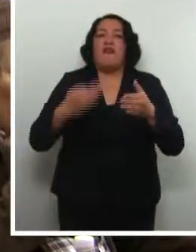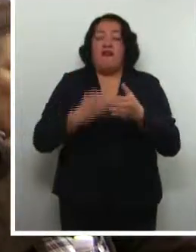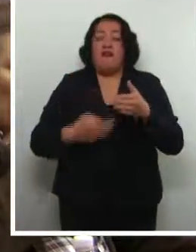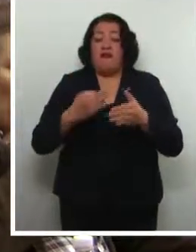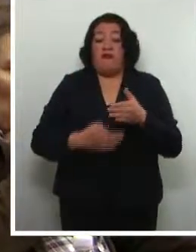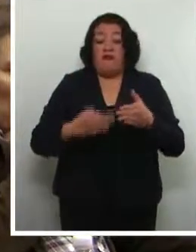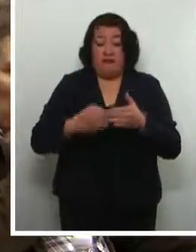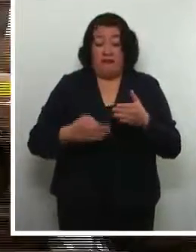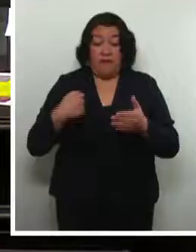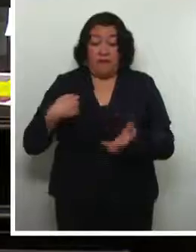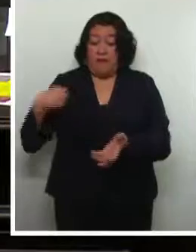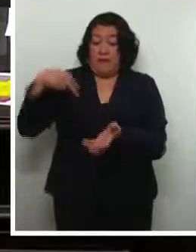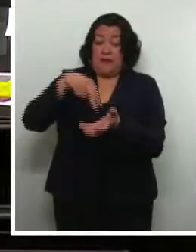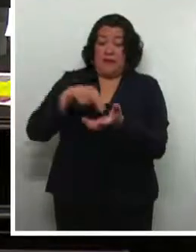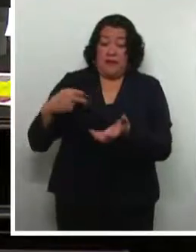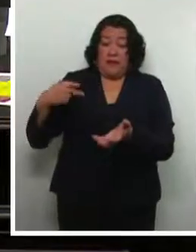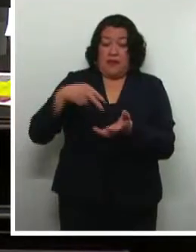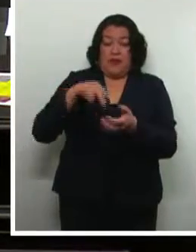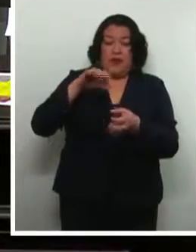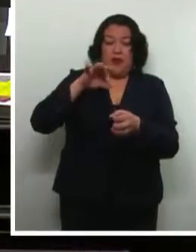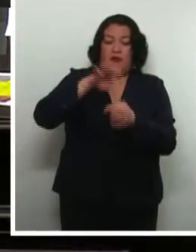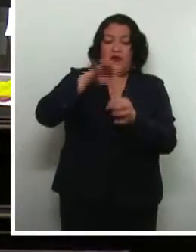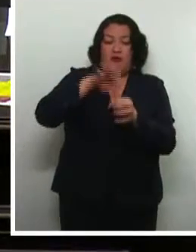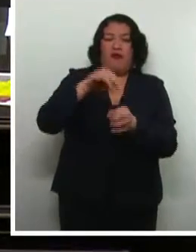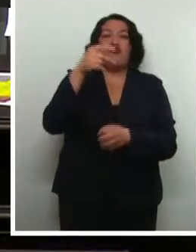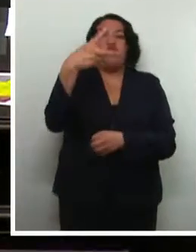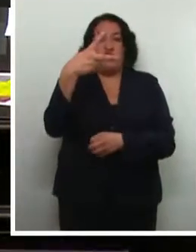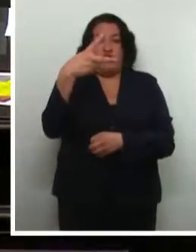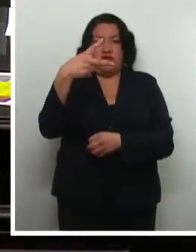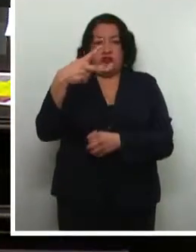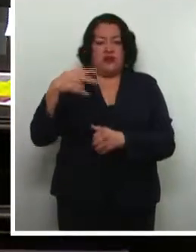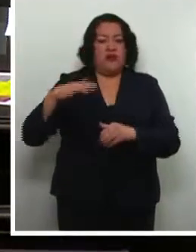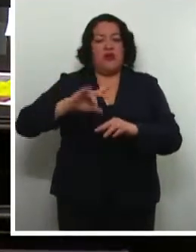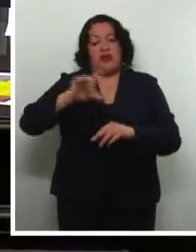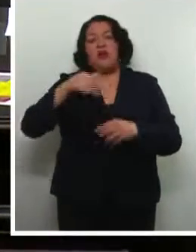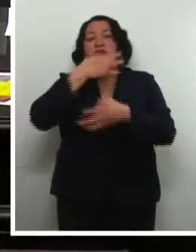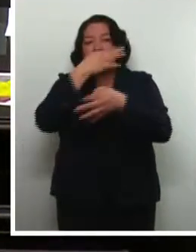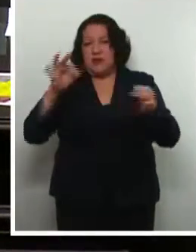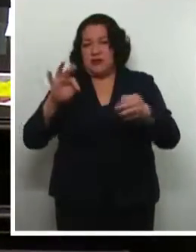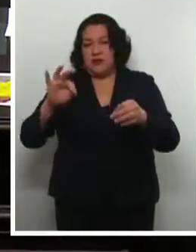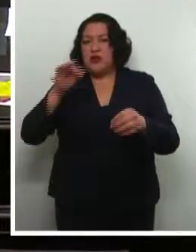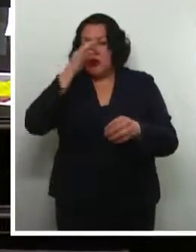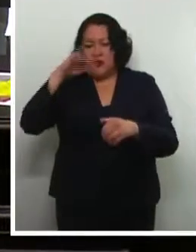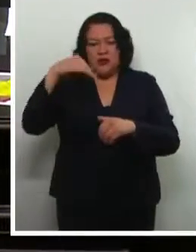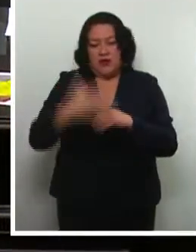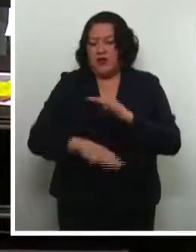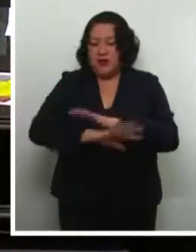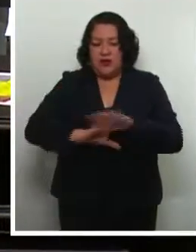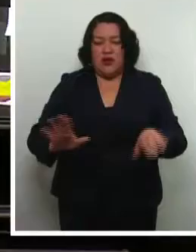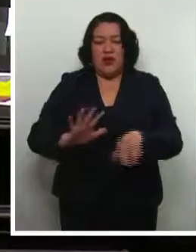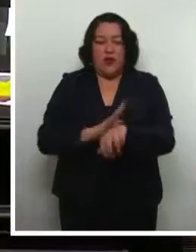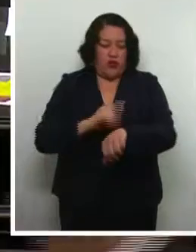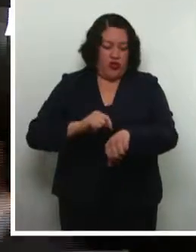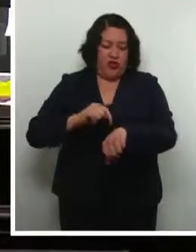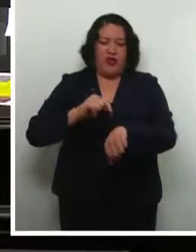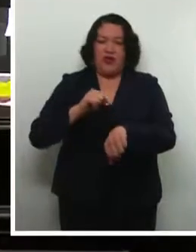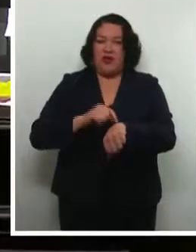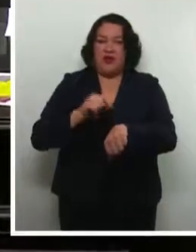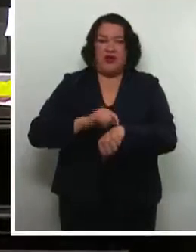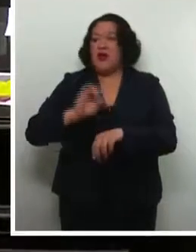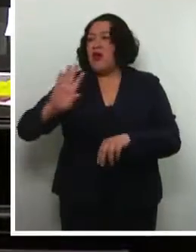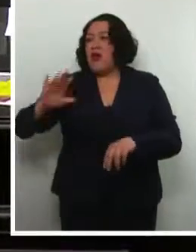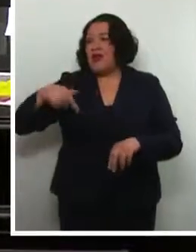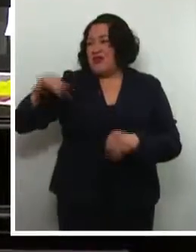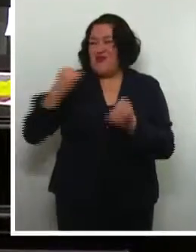solamente realizar 2 votaciones y hacer unos anuncios, porque hemos agotado ya todas